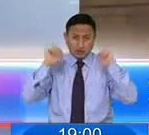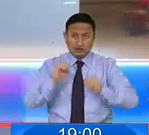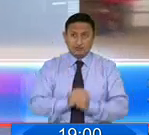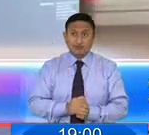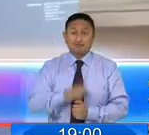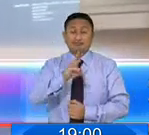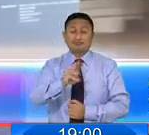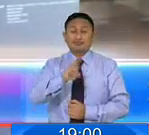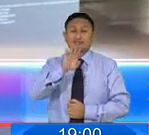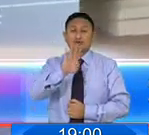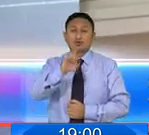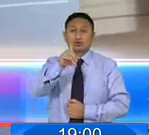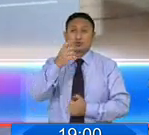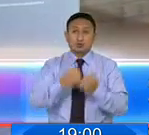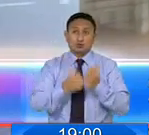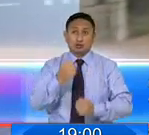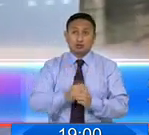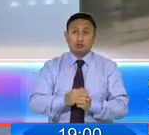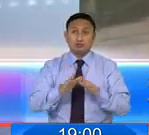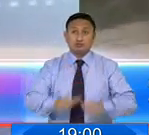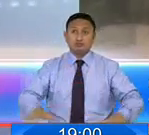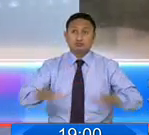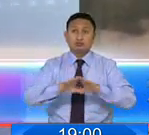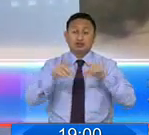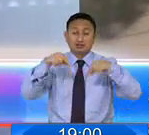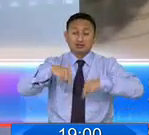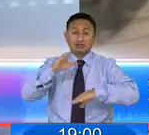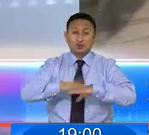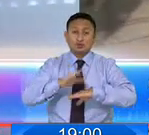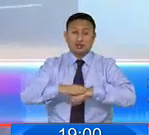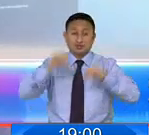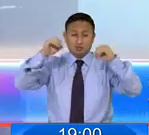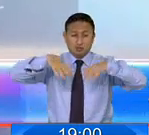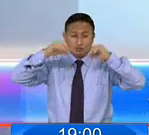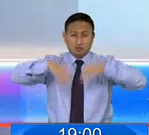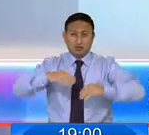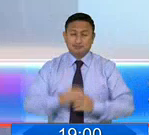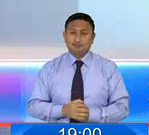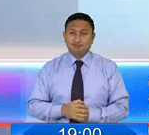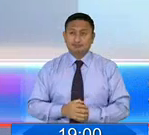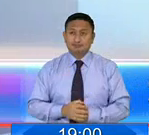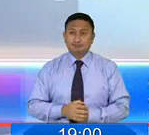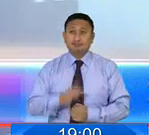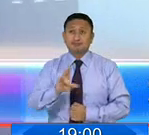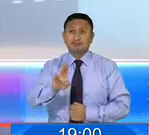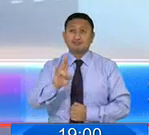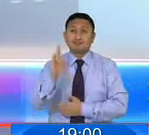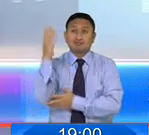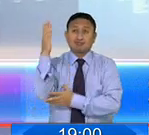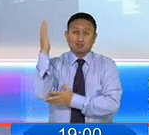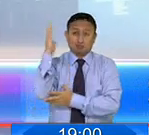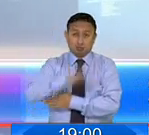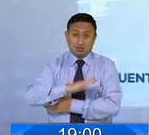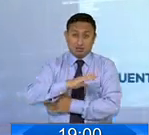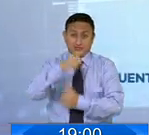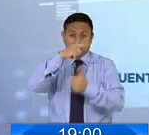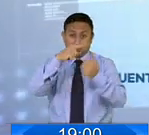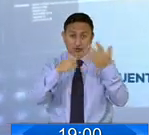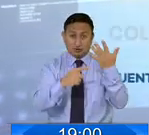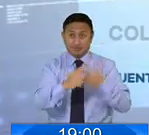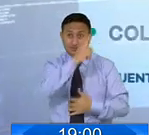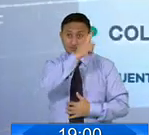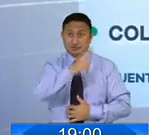menos 64 afectaciones en el área urbana producto de la lluvia, entre ellas 7 árboles caídos, 18